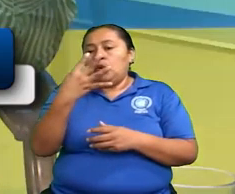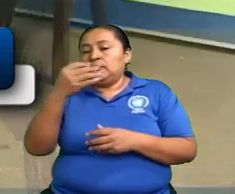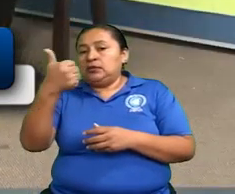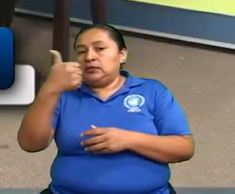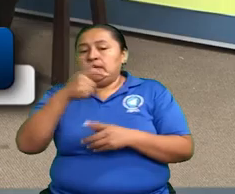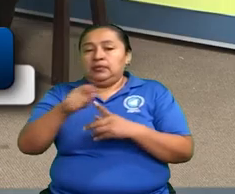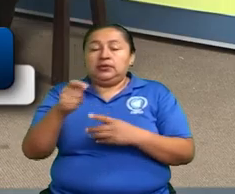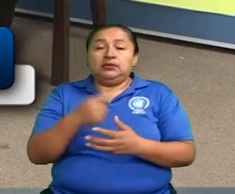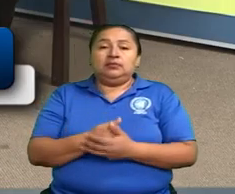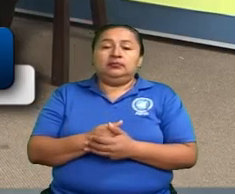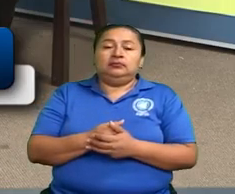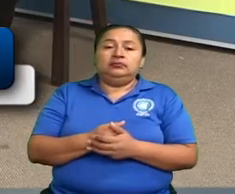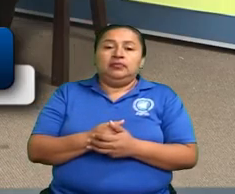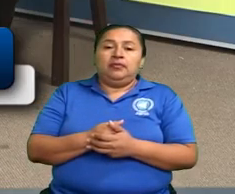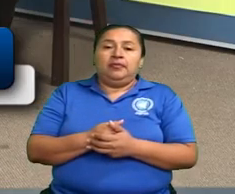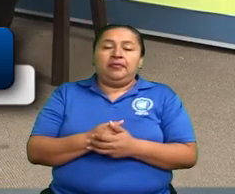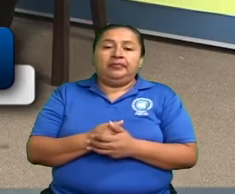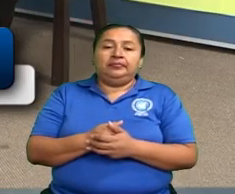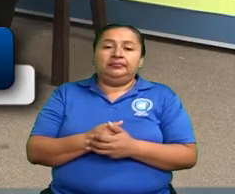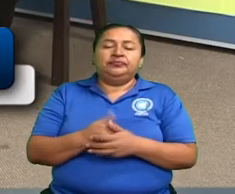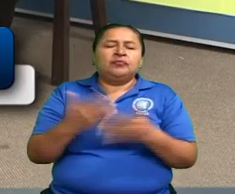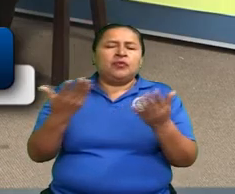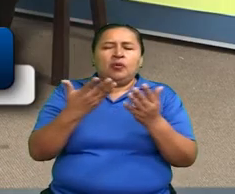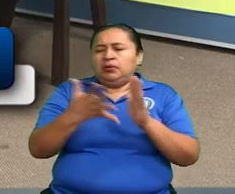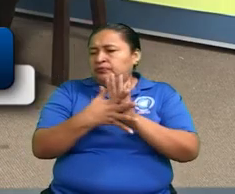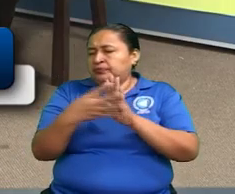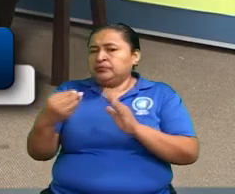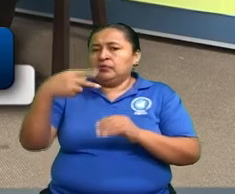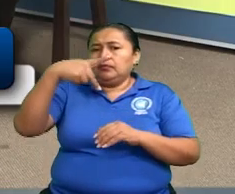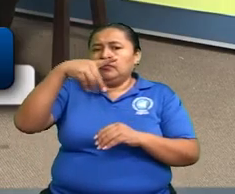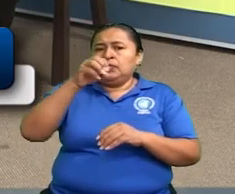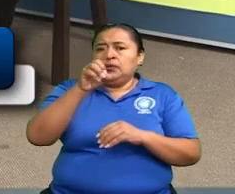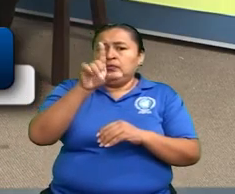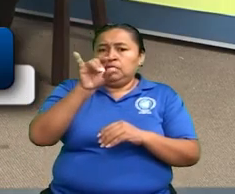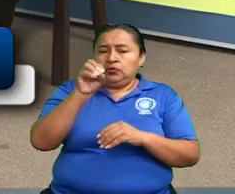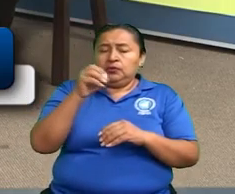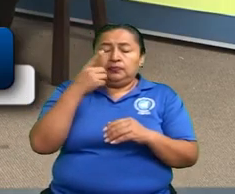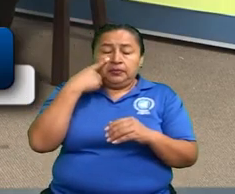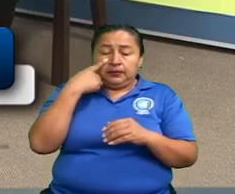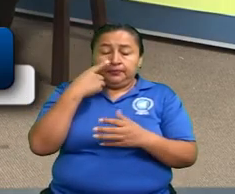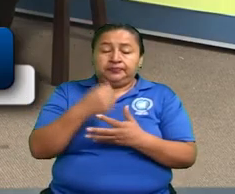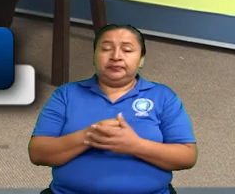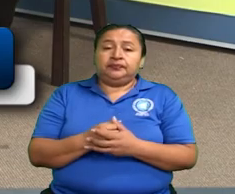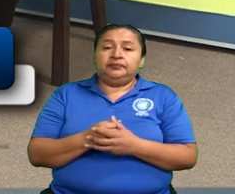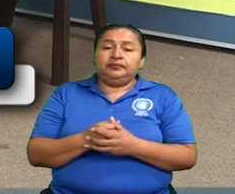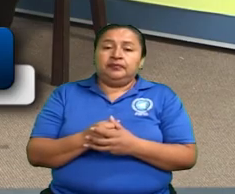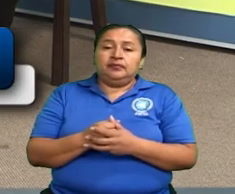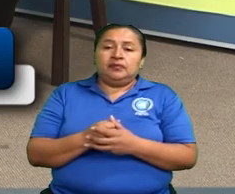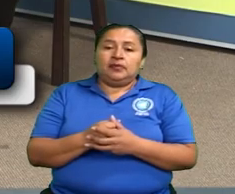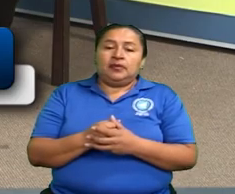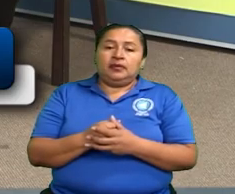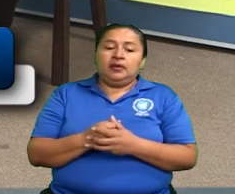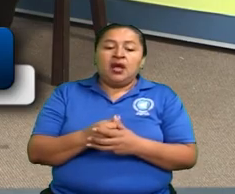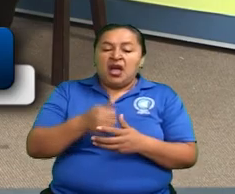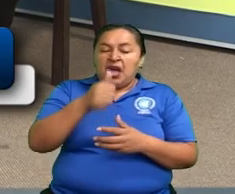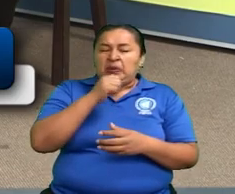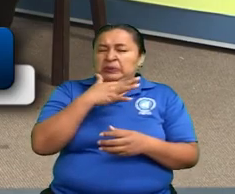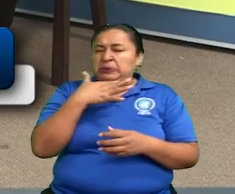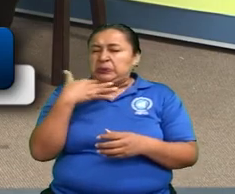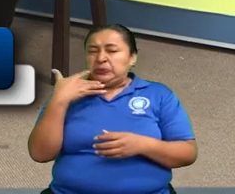4 y los 6 meses. ¿Cómo se transmite la polio? La polio se transmite de la siguiente manera. Por aguas